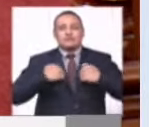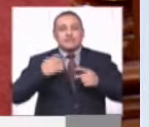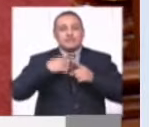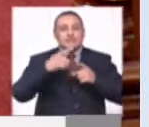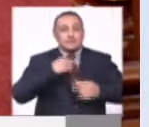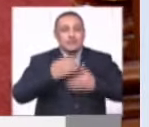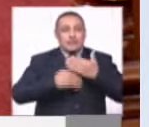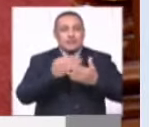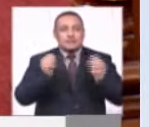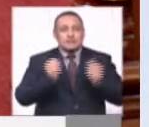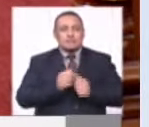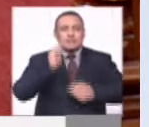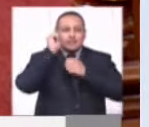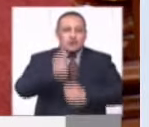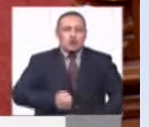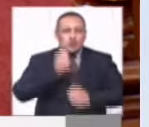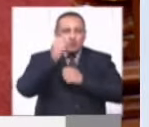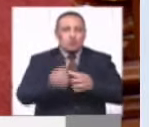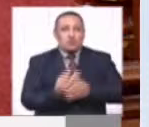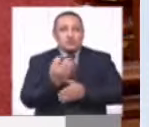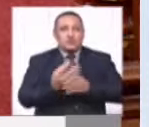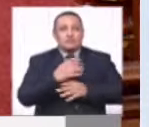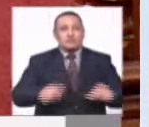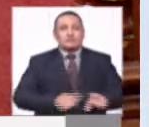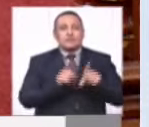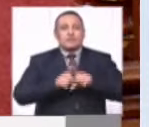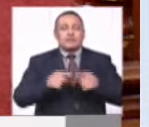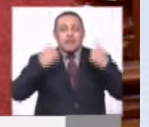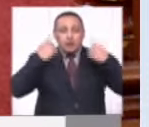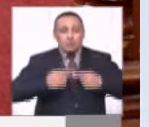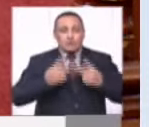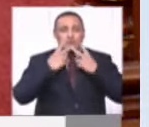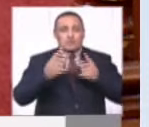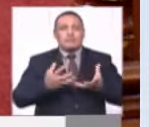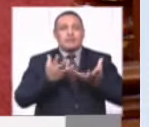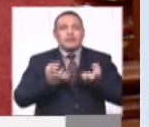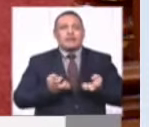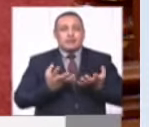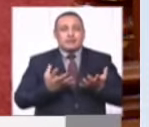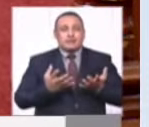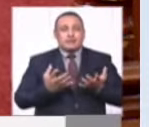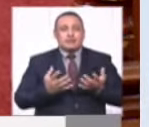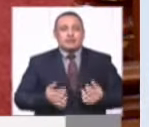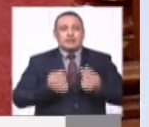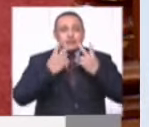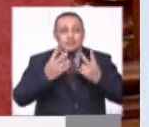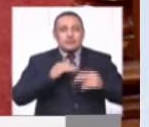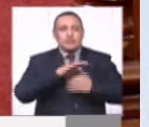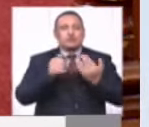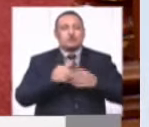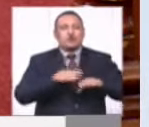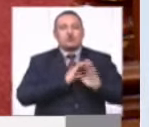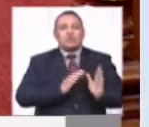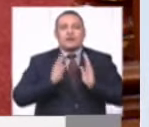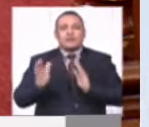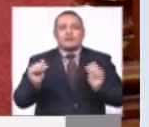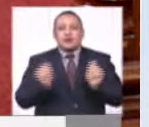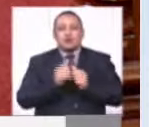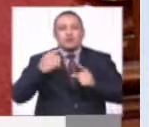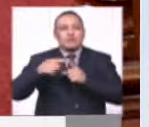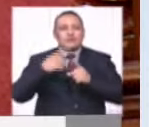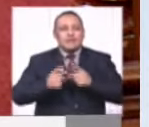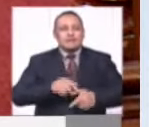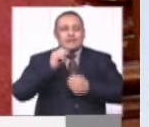marco orientador de cultivos, que es una estrategia para tratar de planificar, entre comillas,